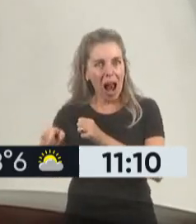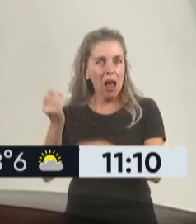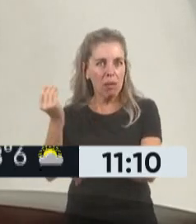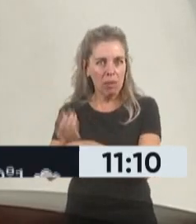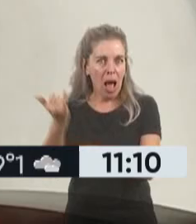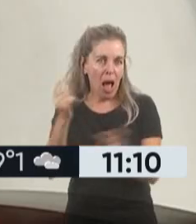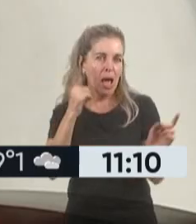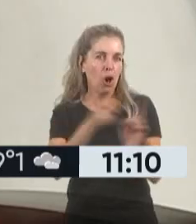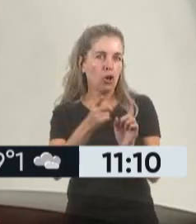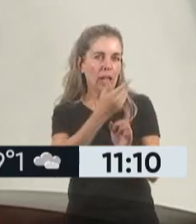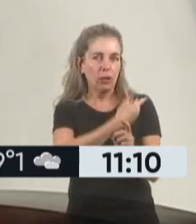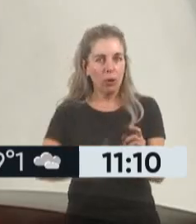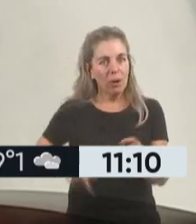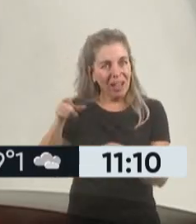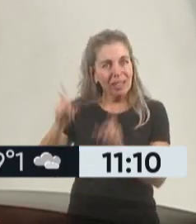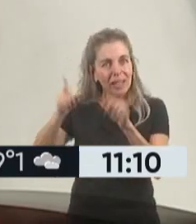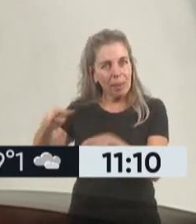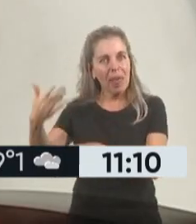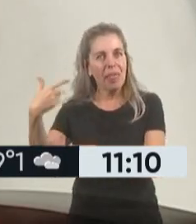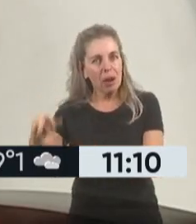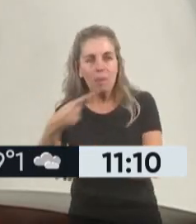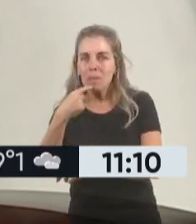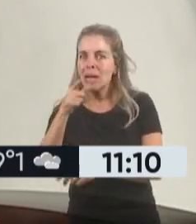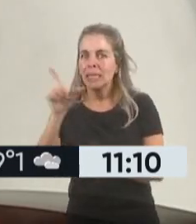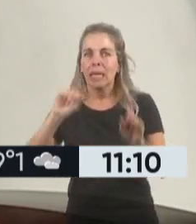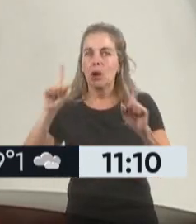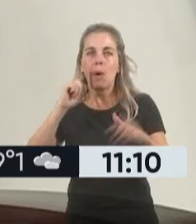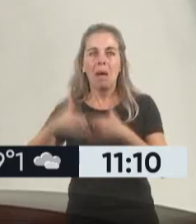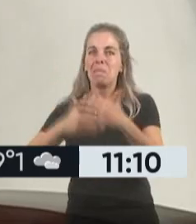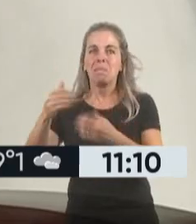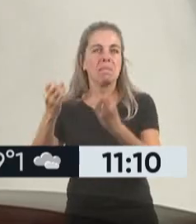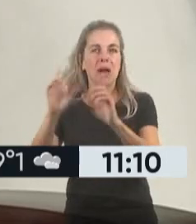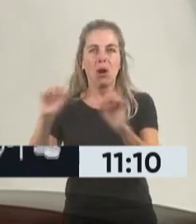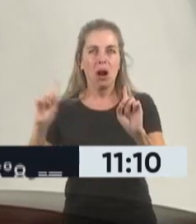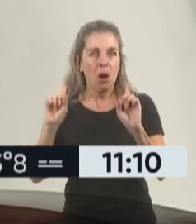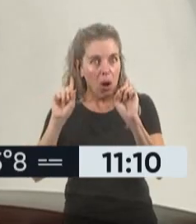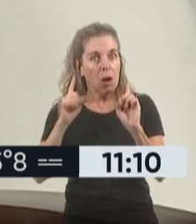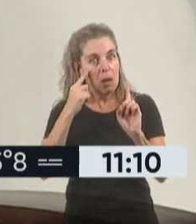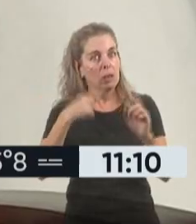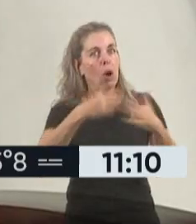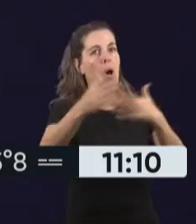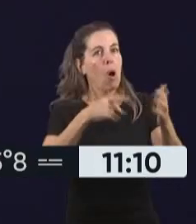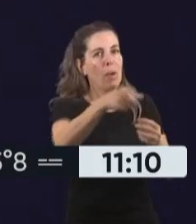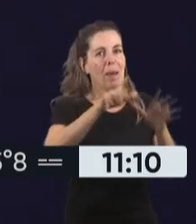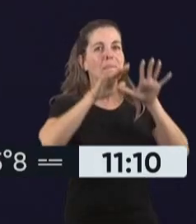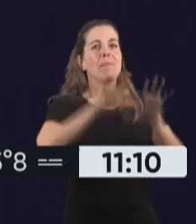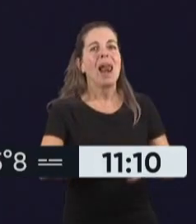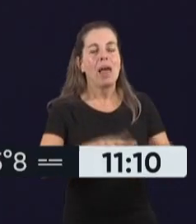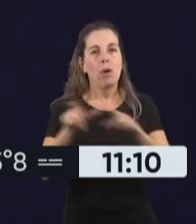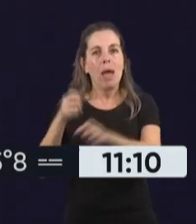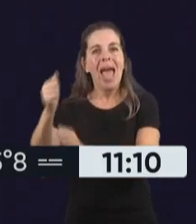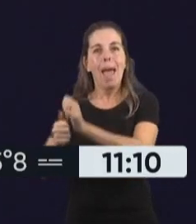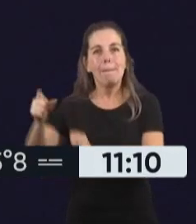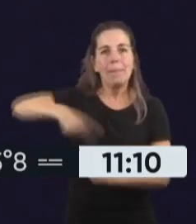diálogo con el gobierno, que dijo que él no ve brotes verdes y que hay ansiedad en el sector empresario? Gracias. Bueno,